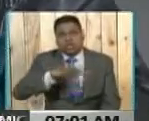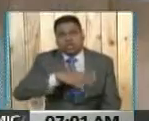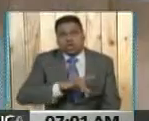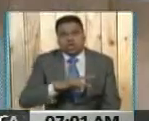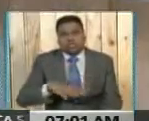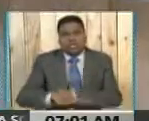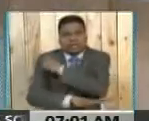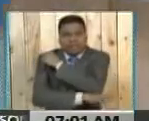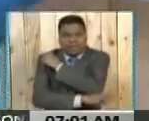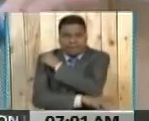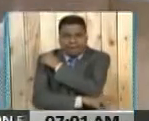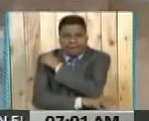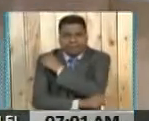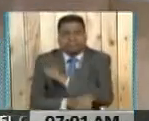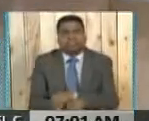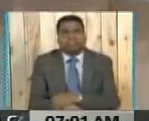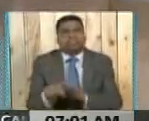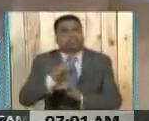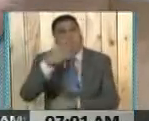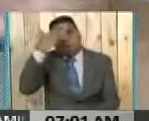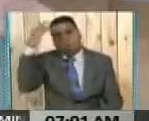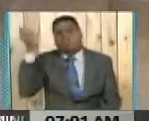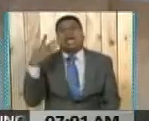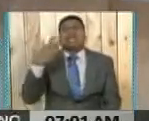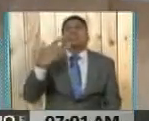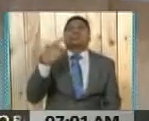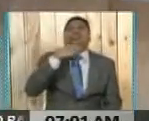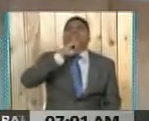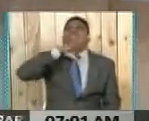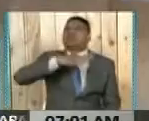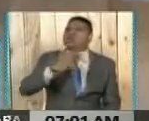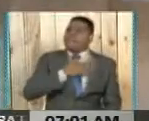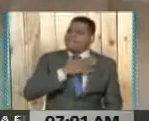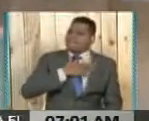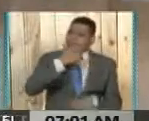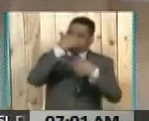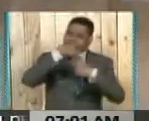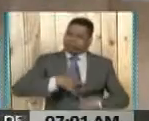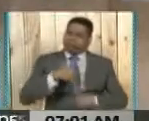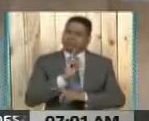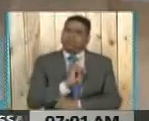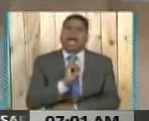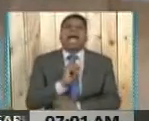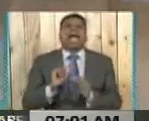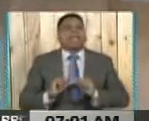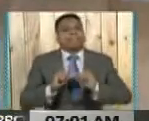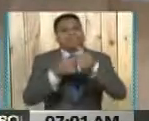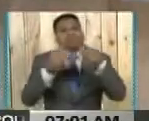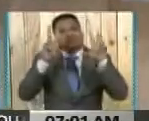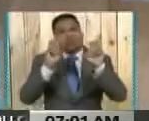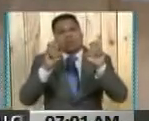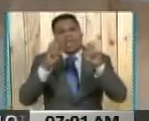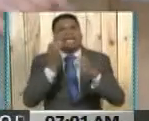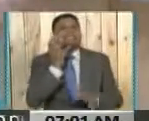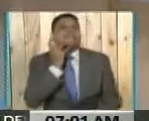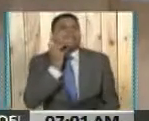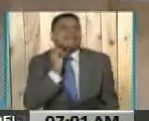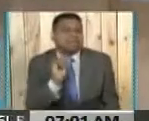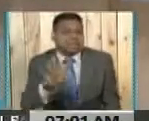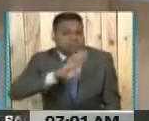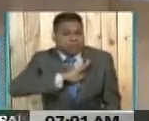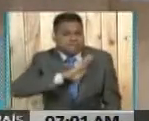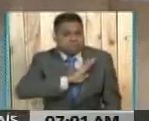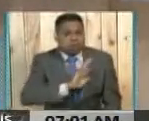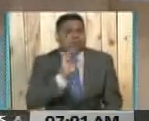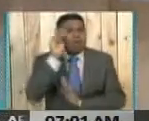lo decía, la idea es no olvidar de dónde venimos, evidentemente desde tomar luego la experiencia y avanzar hacia un nuevo modelo y un desde nuevo pensamiento. Luego. ¿Qué es eso que hay que